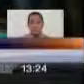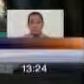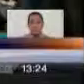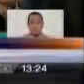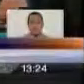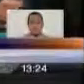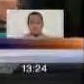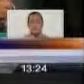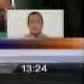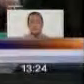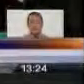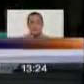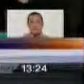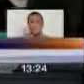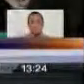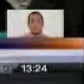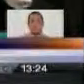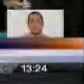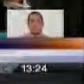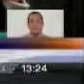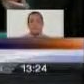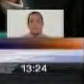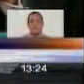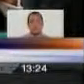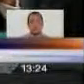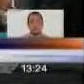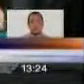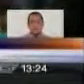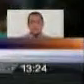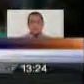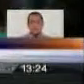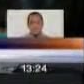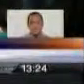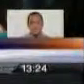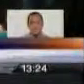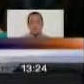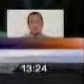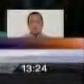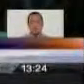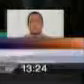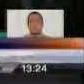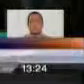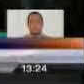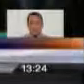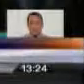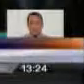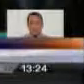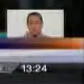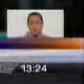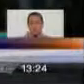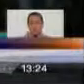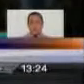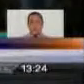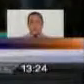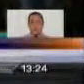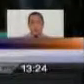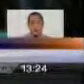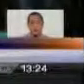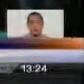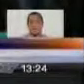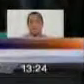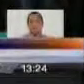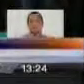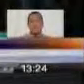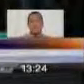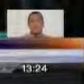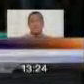nacional y simultáneamente se tenga un proceso internacionalmente. Lo que suele pasar, lo que es normal, es